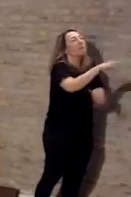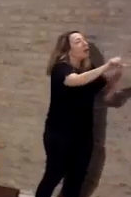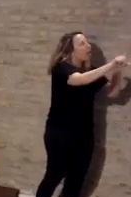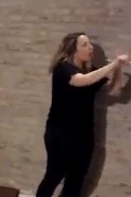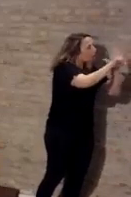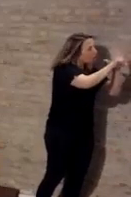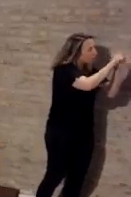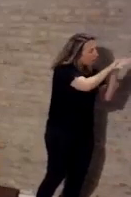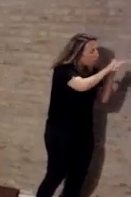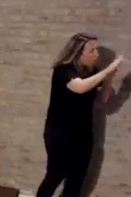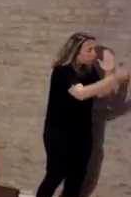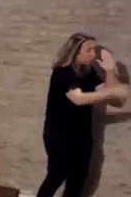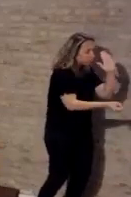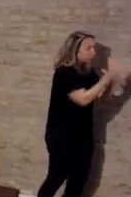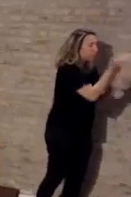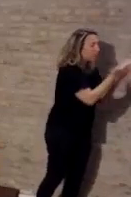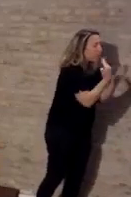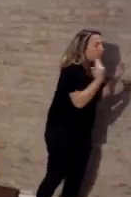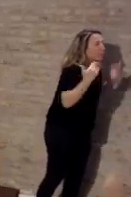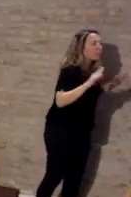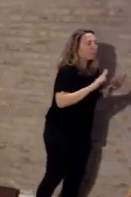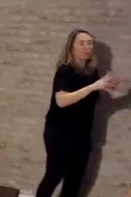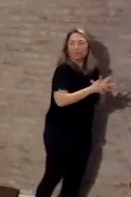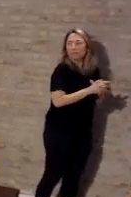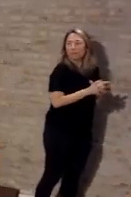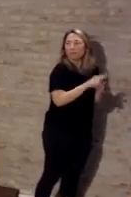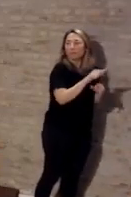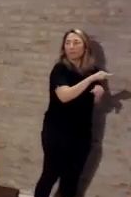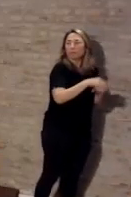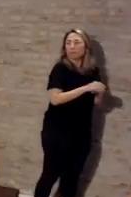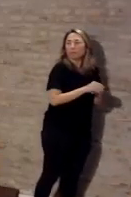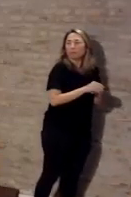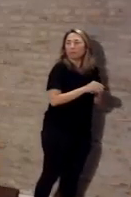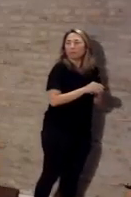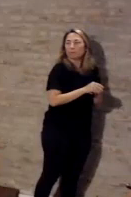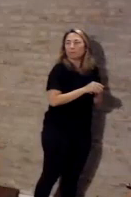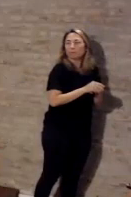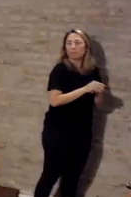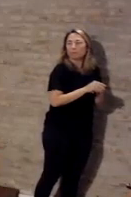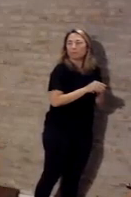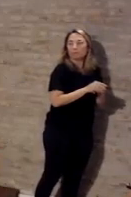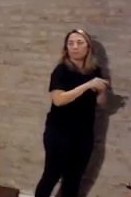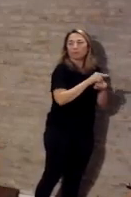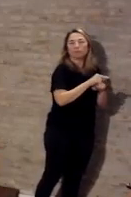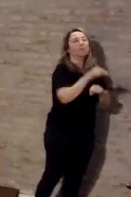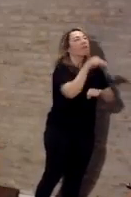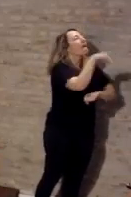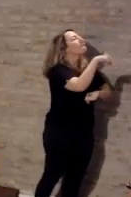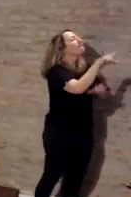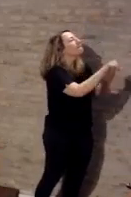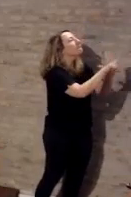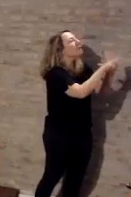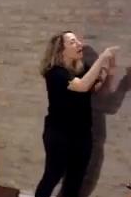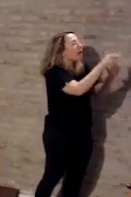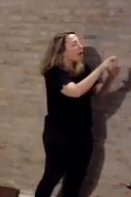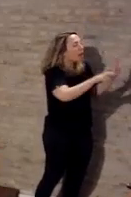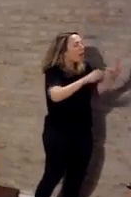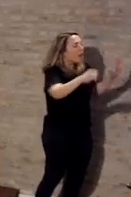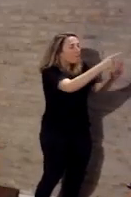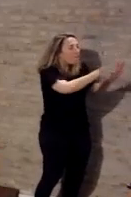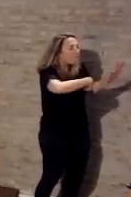nueva ley para que no noio tener un